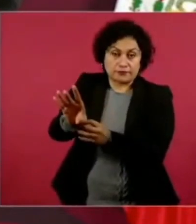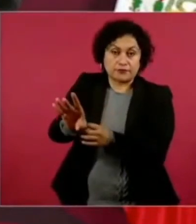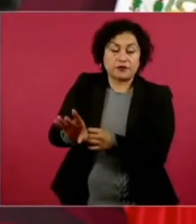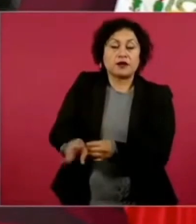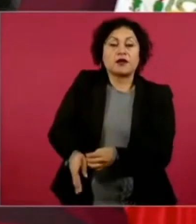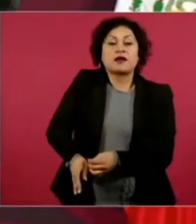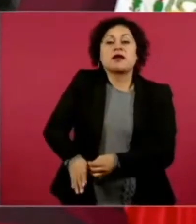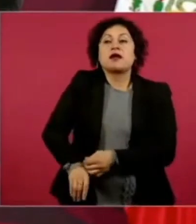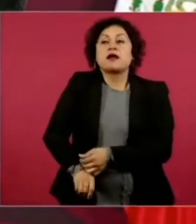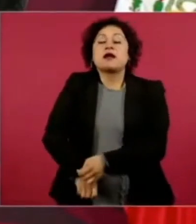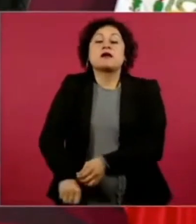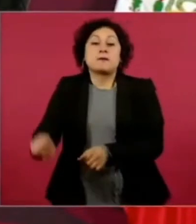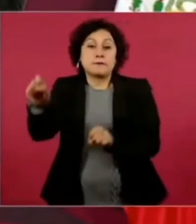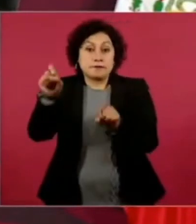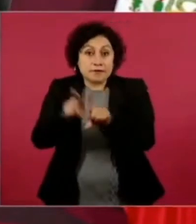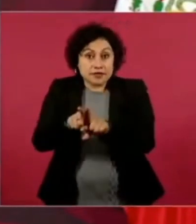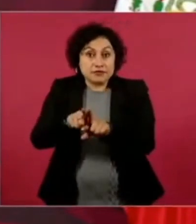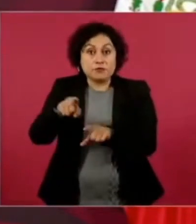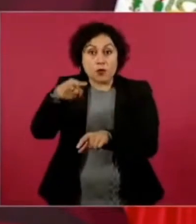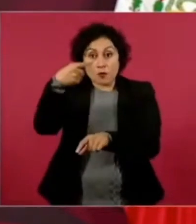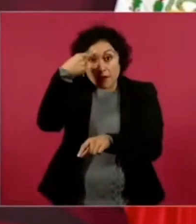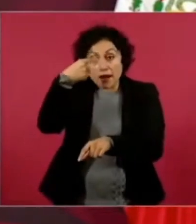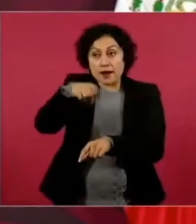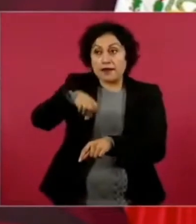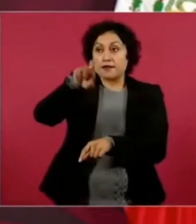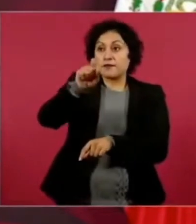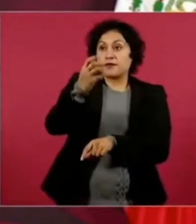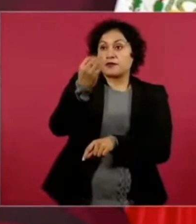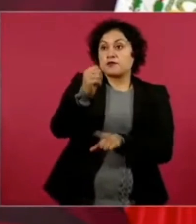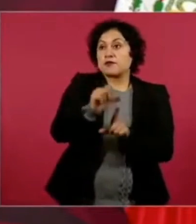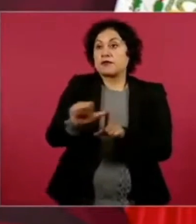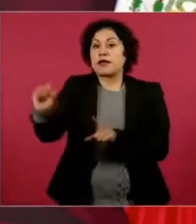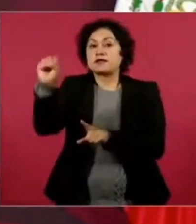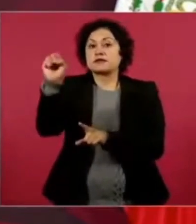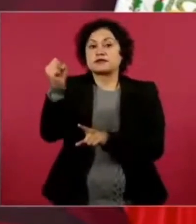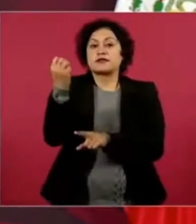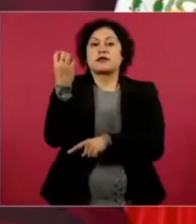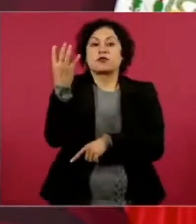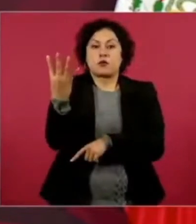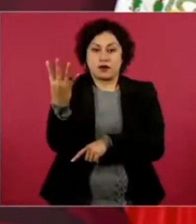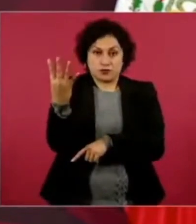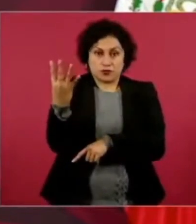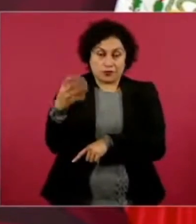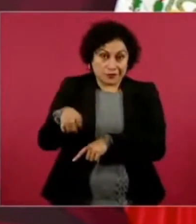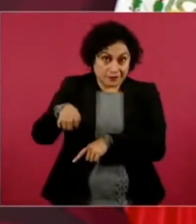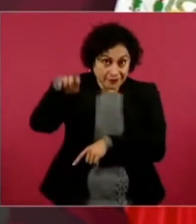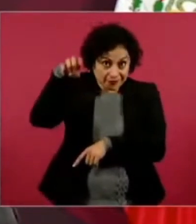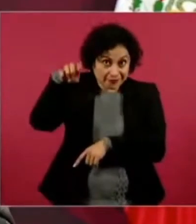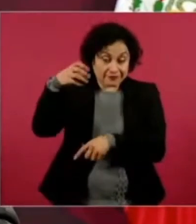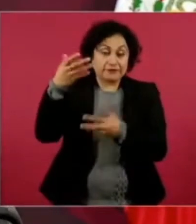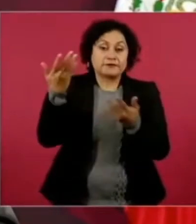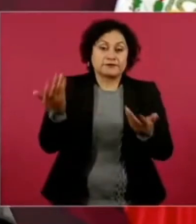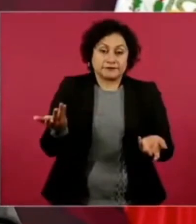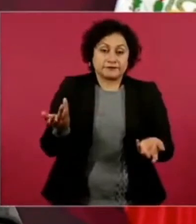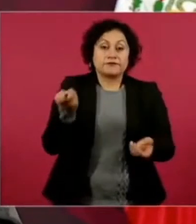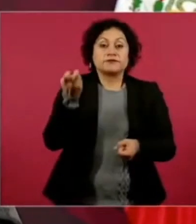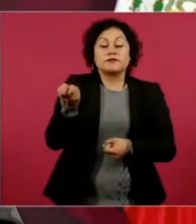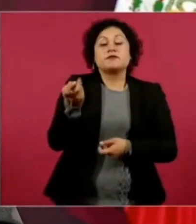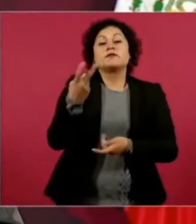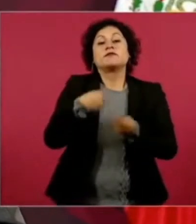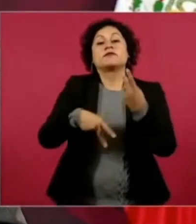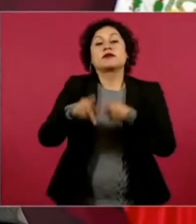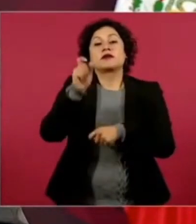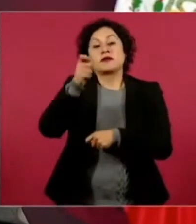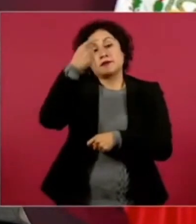también la pensión de 29 a 64 y se convertía en